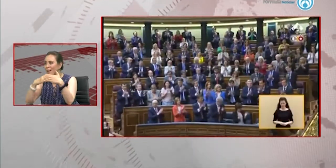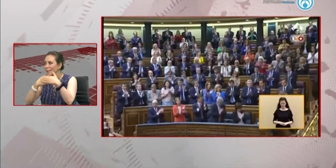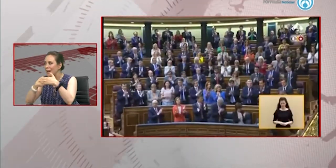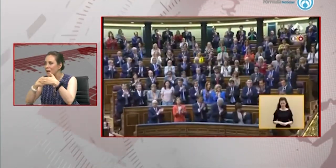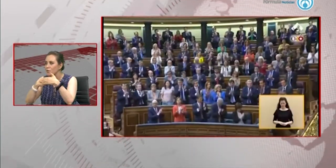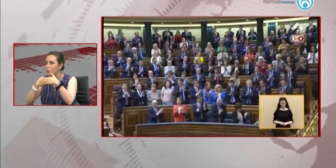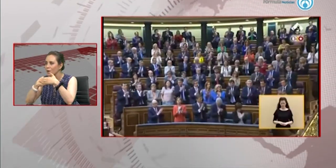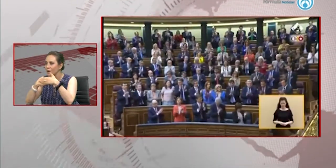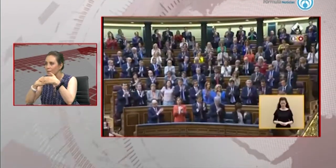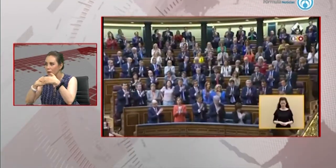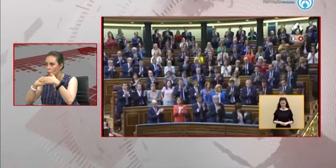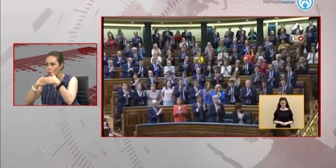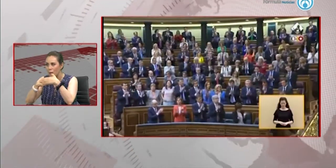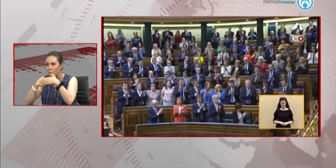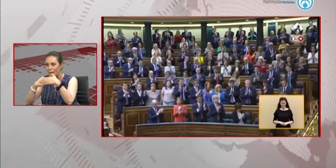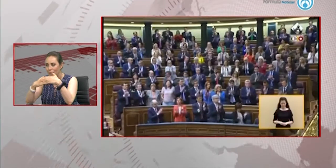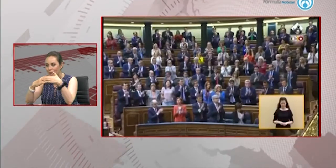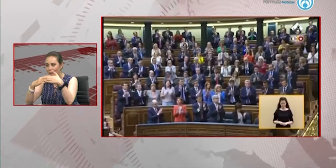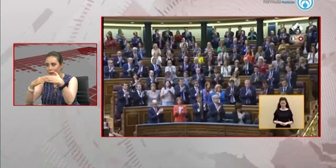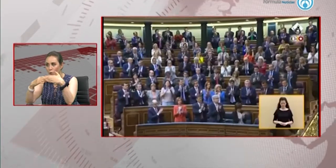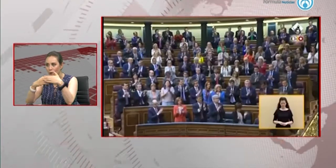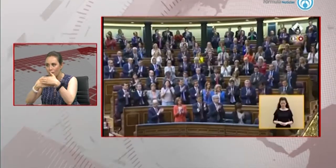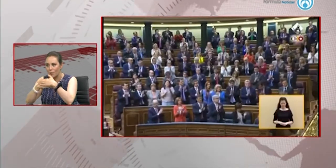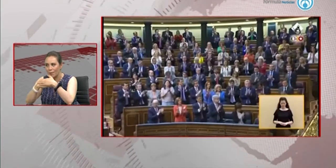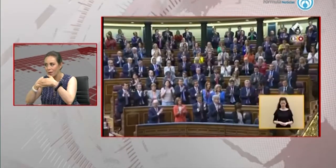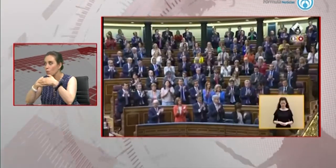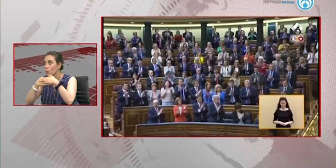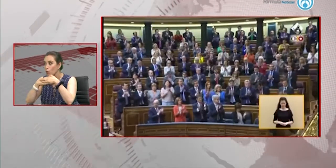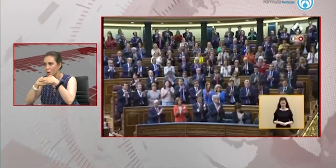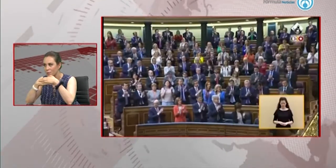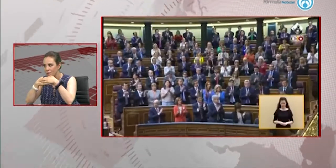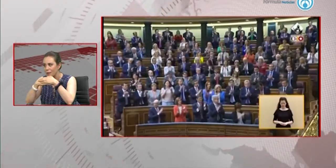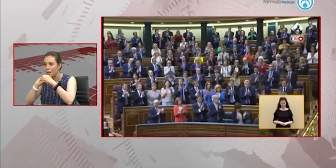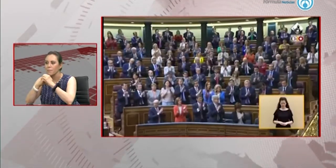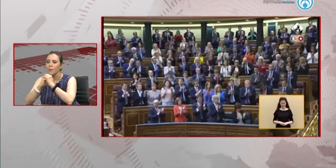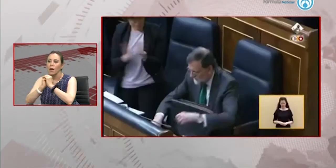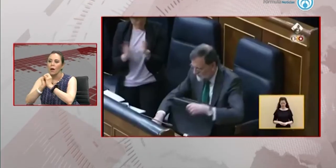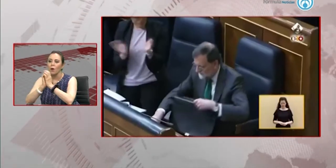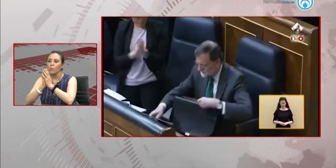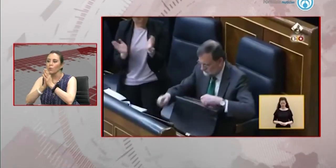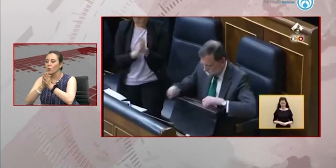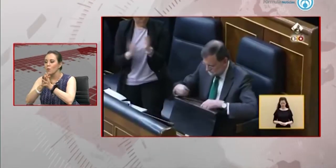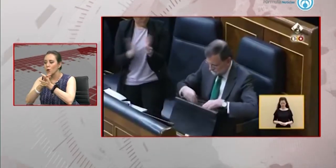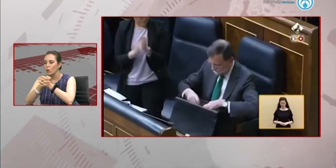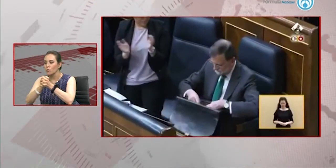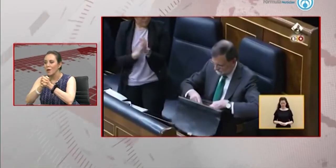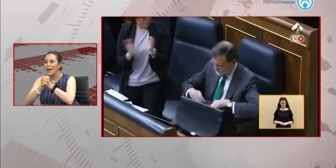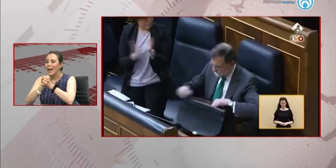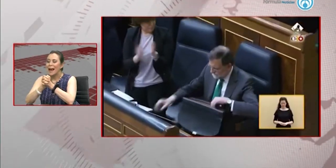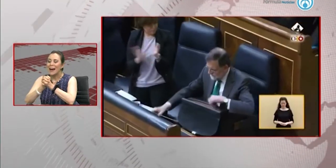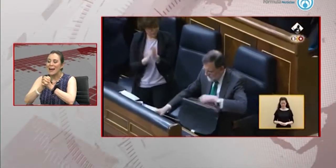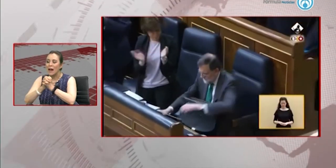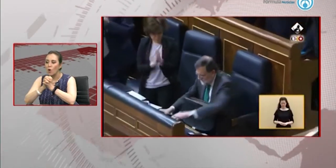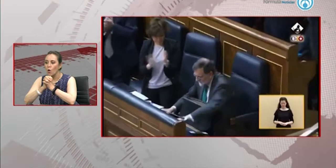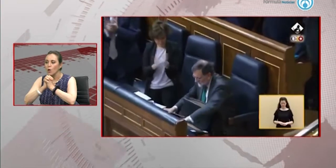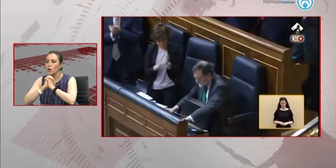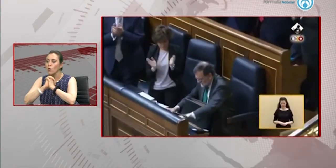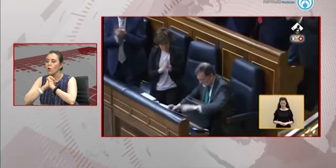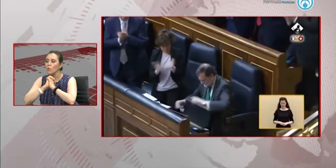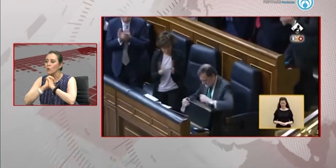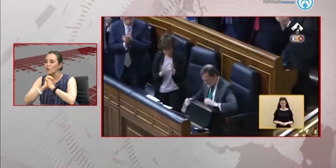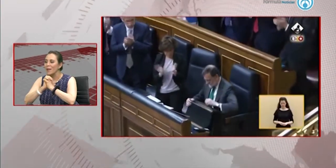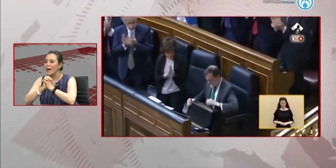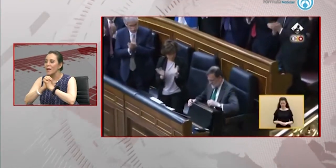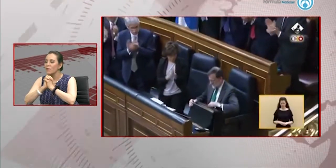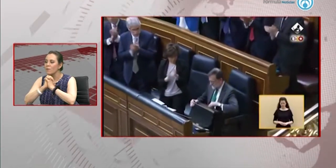vascos y catalanes Pueden hacer Una valla Ahí de ingobernabilidad Muy extraña Punto número dos Rajoy